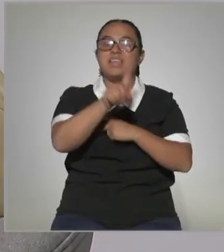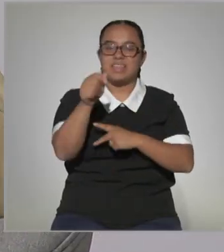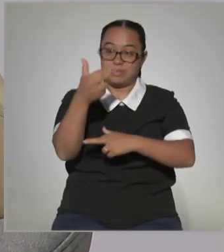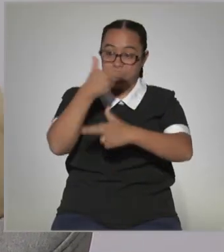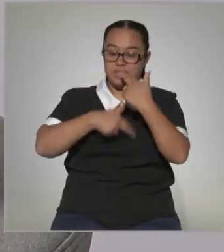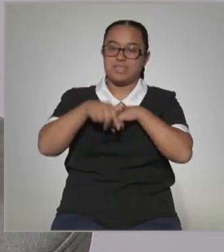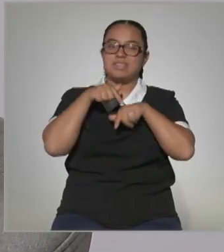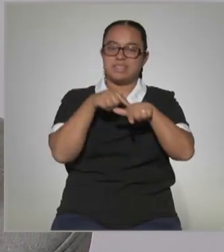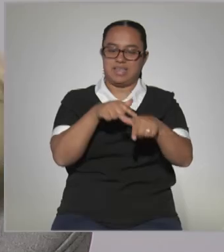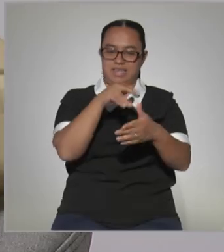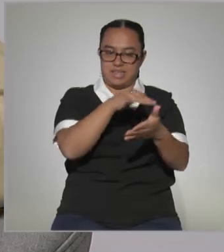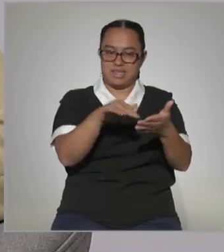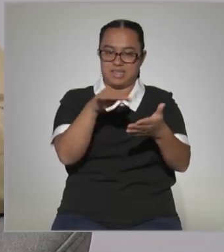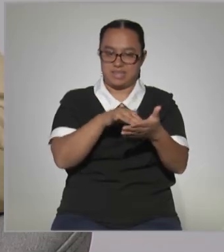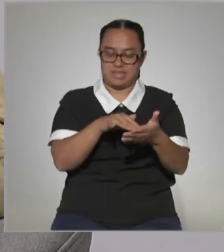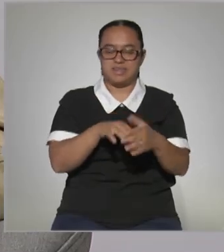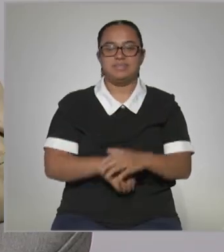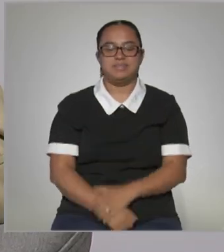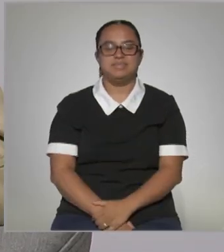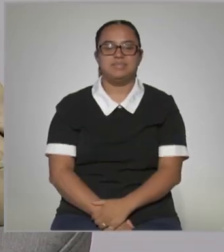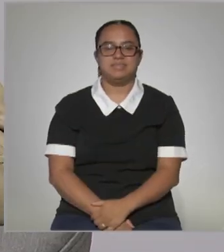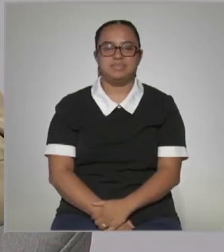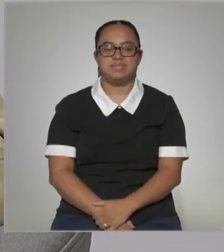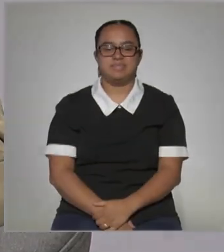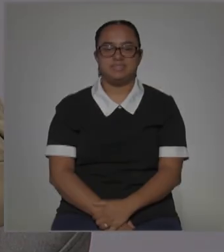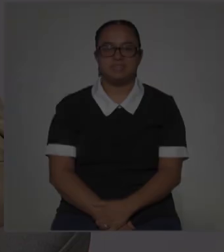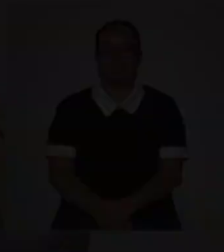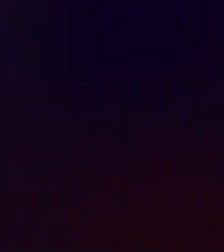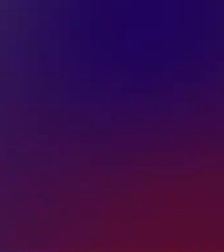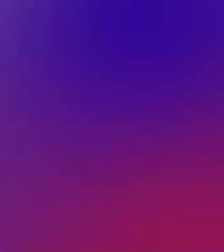leo regresando, pero tiene que ver con el cortisol.